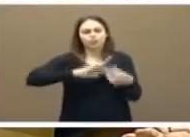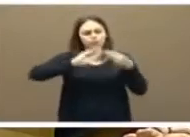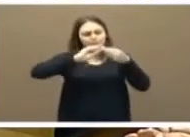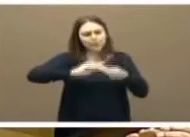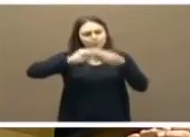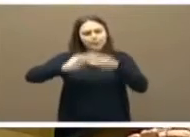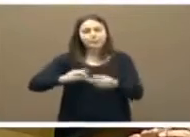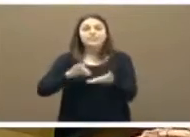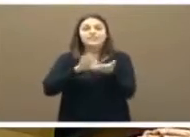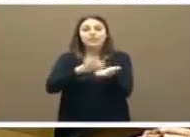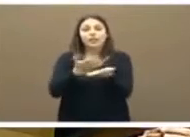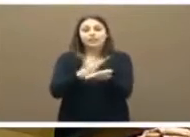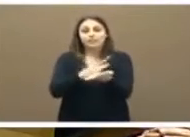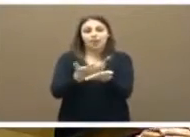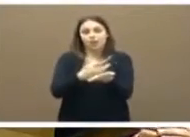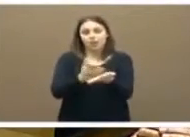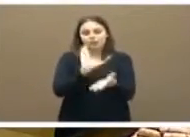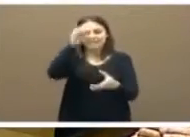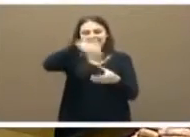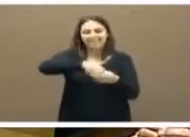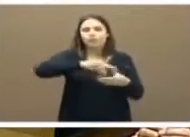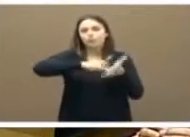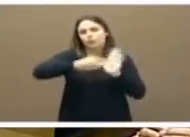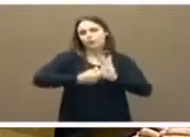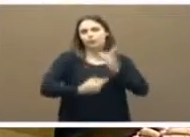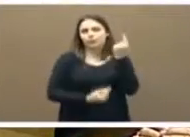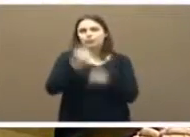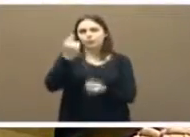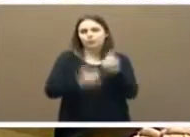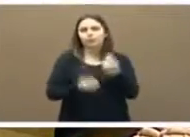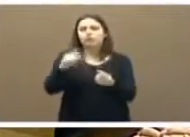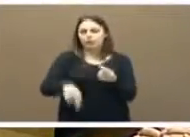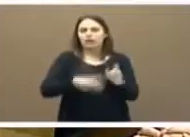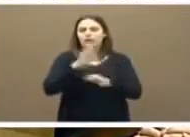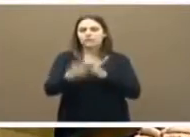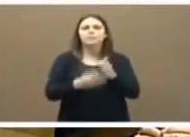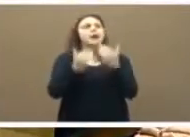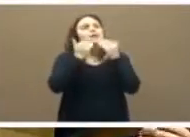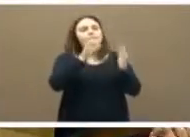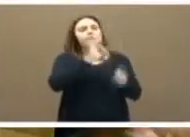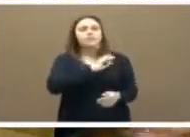servicio de intermediación que va incluido en el proyecto de presupuesto que llegará a esta Cámara. Gracias, señora presidenta.